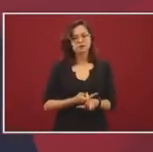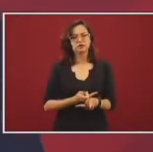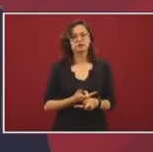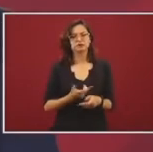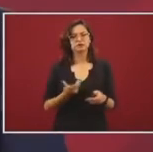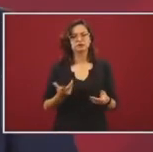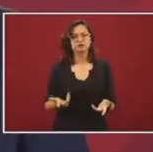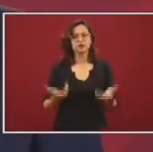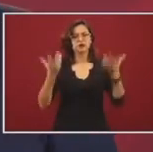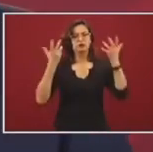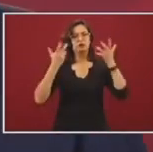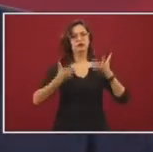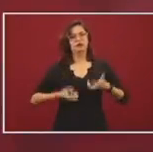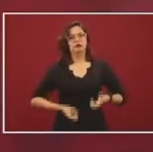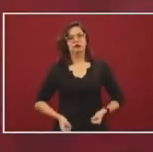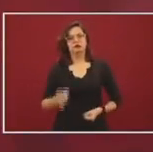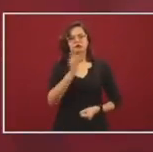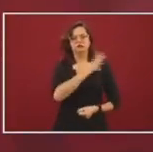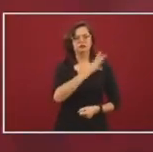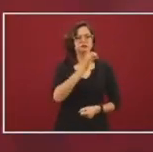sin apanicarnos,